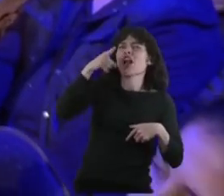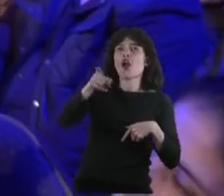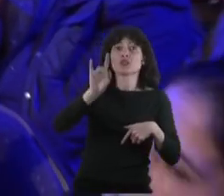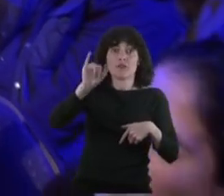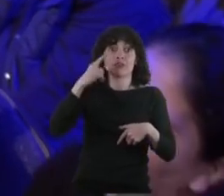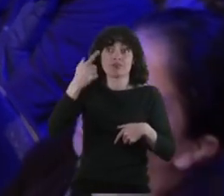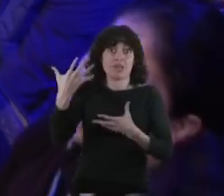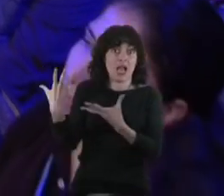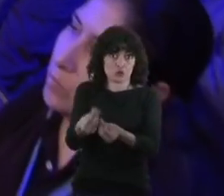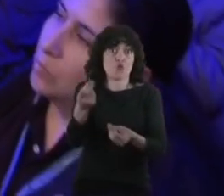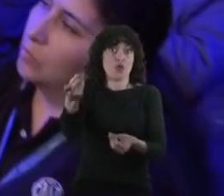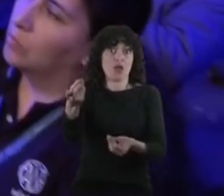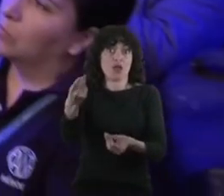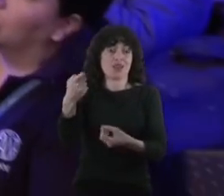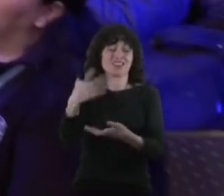Respondieron.